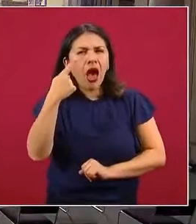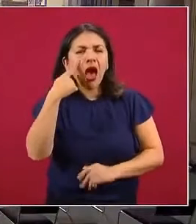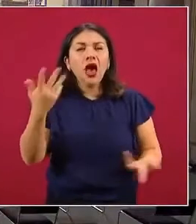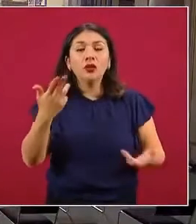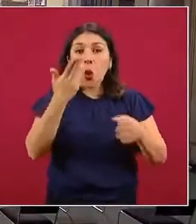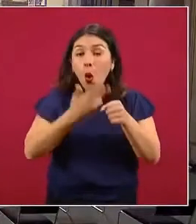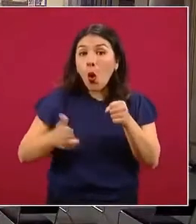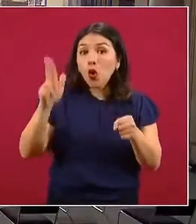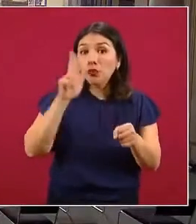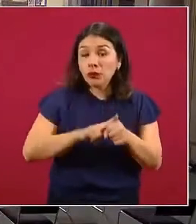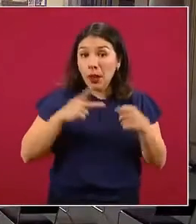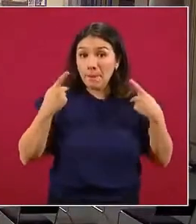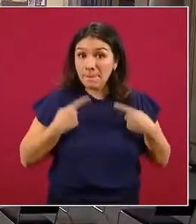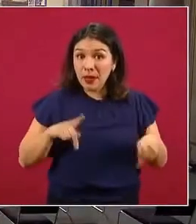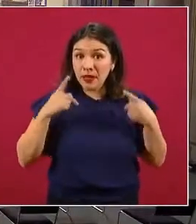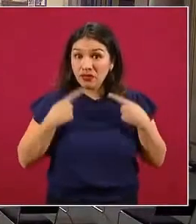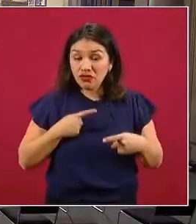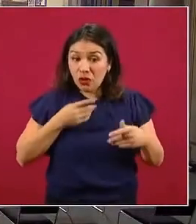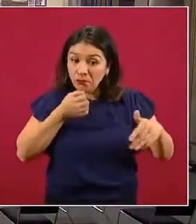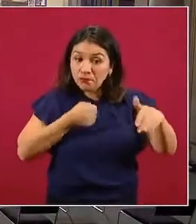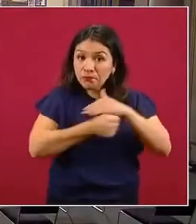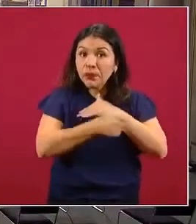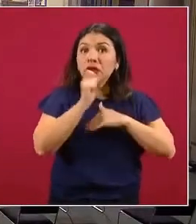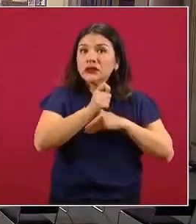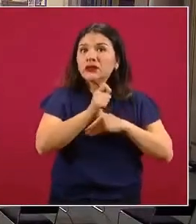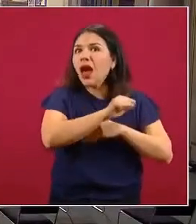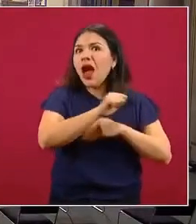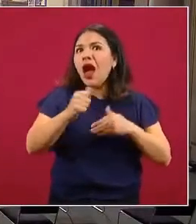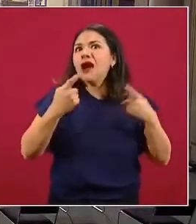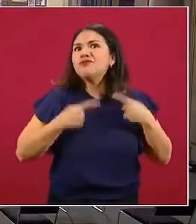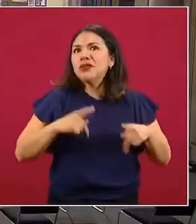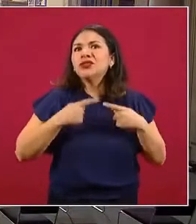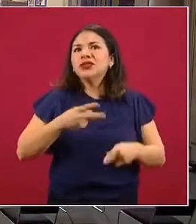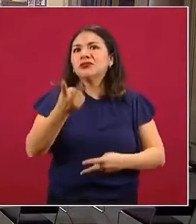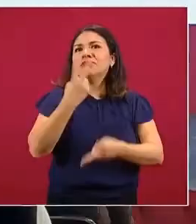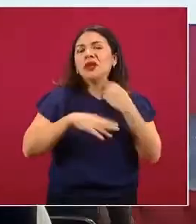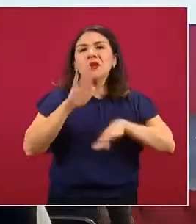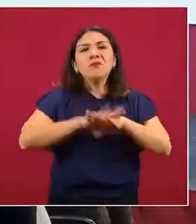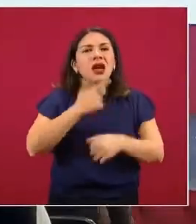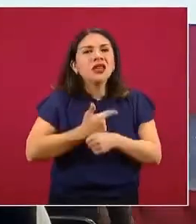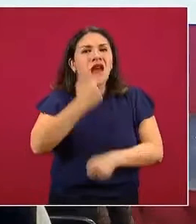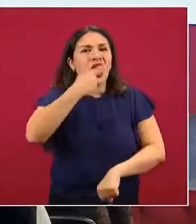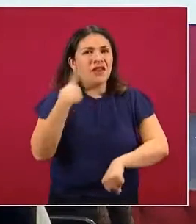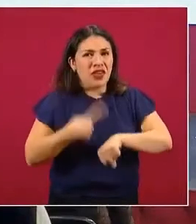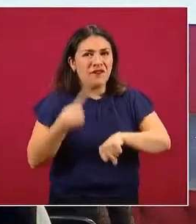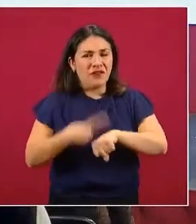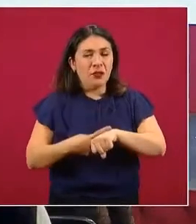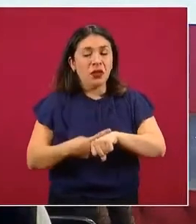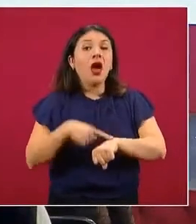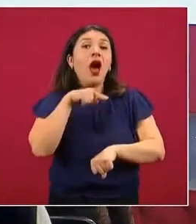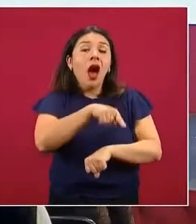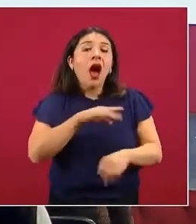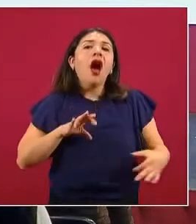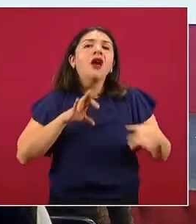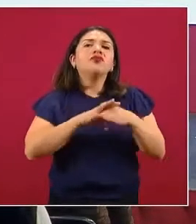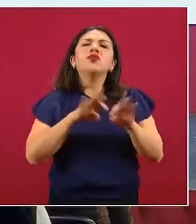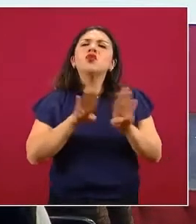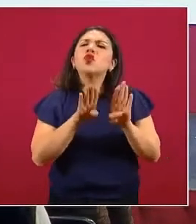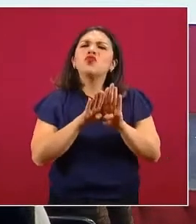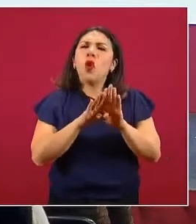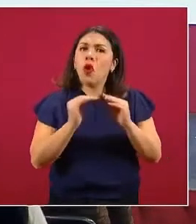la hospitalización, que representa lógicamente las personas que desarrollan enfermedad grave, va, digamos,